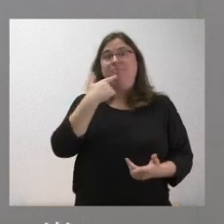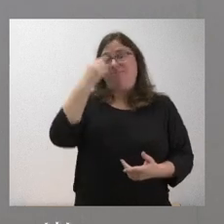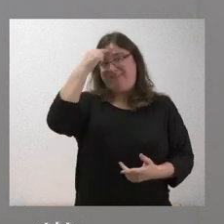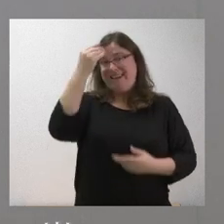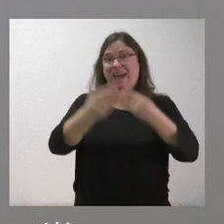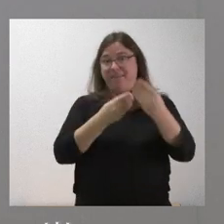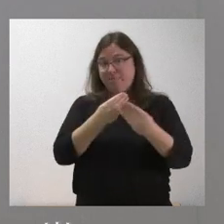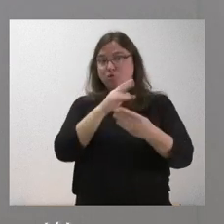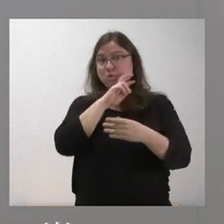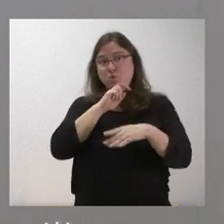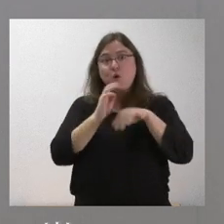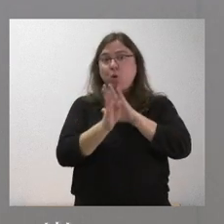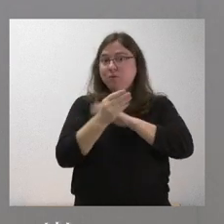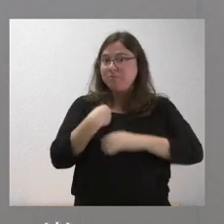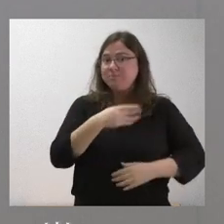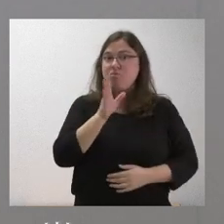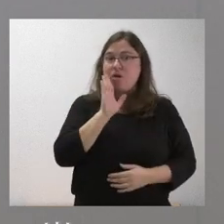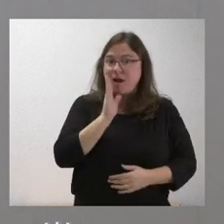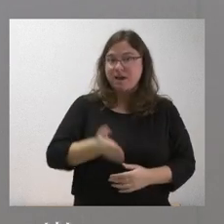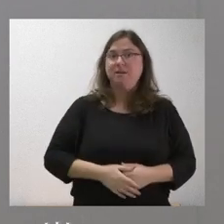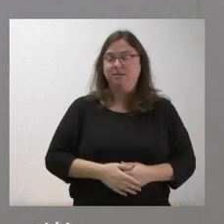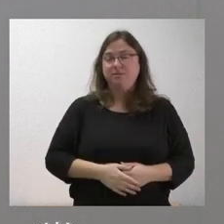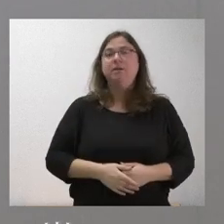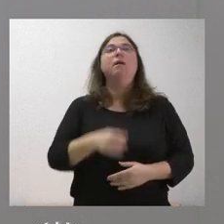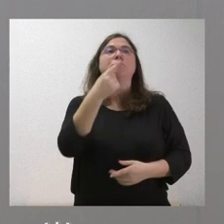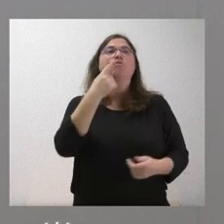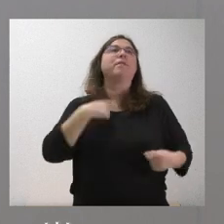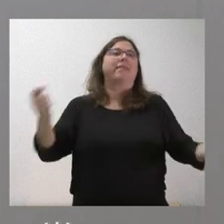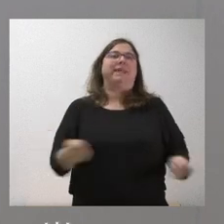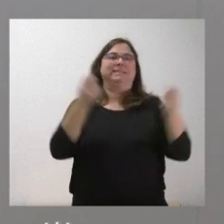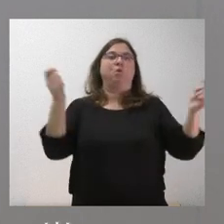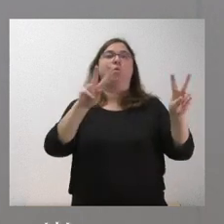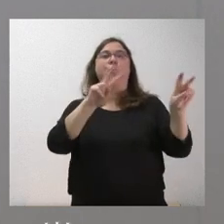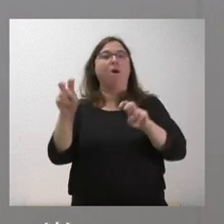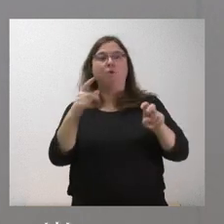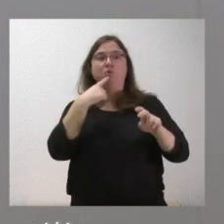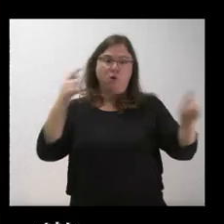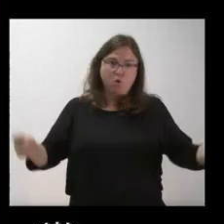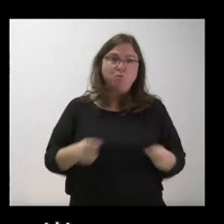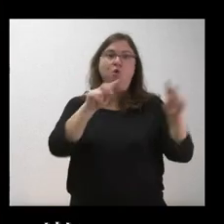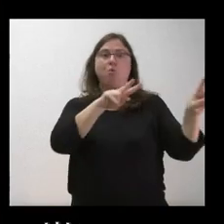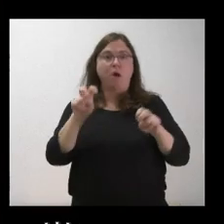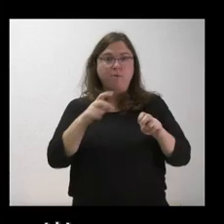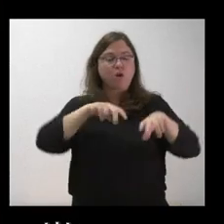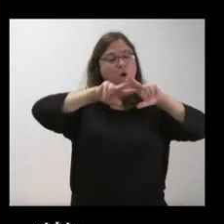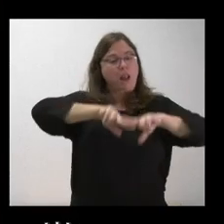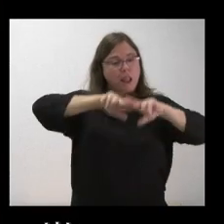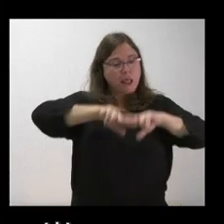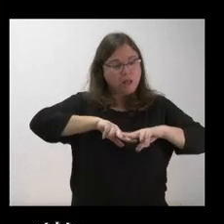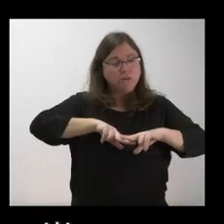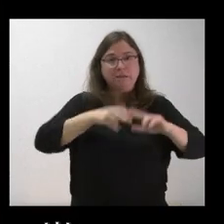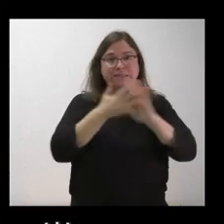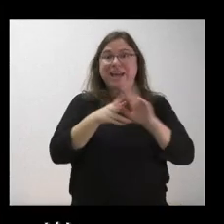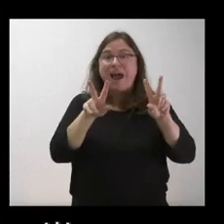mantener las que teníamos ya ya pero no es nuevo ustedes lo anuncian como nuevo que es lo que yo estoy viendo en la nota Pero cuando me pongo a leer la entera veo que no hay